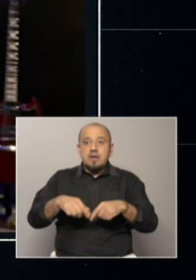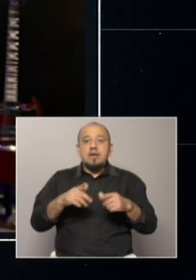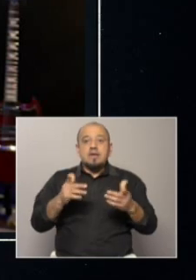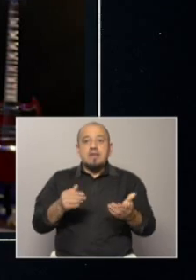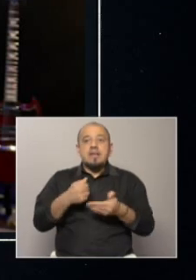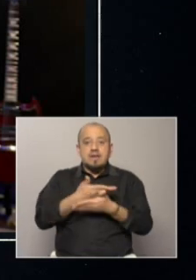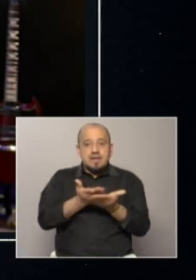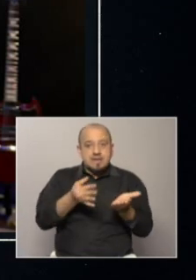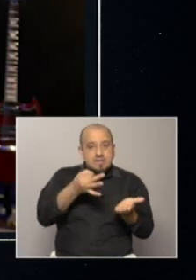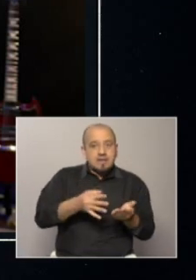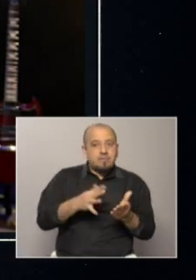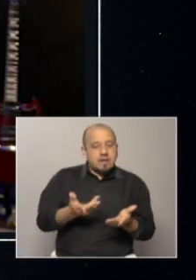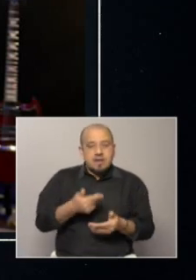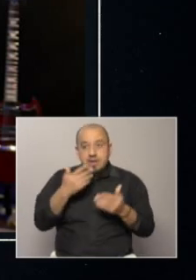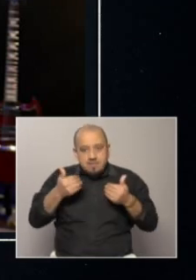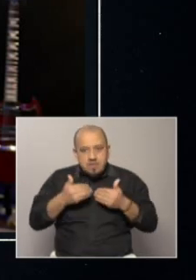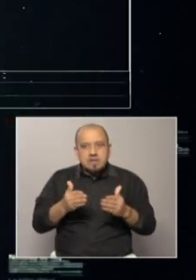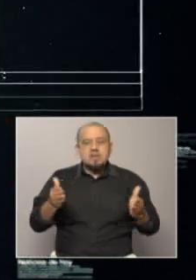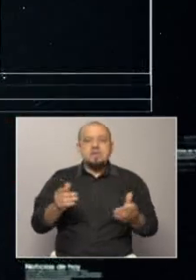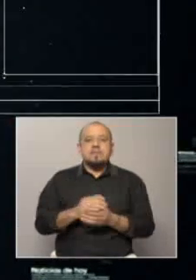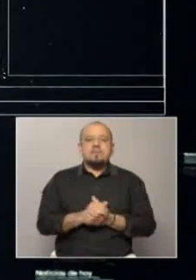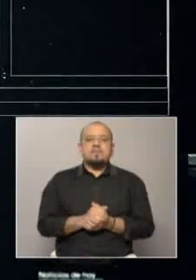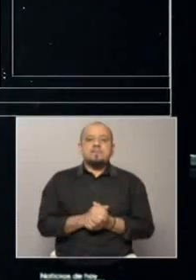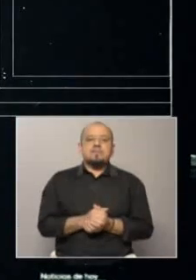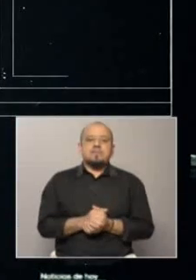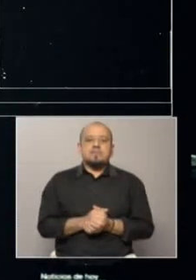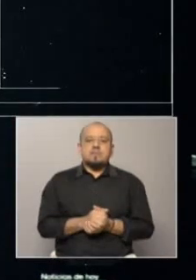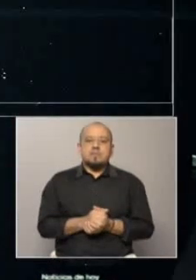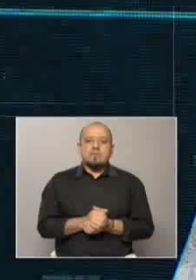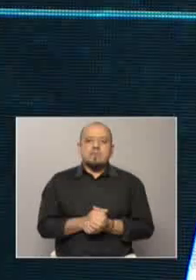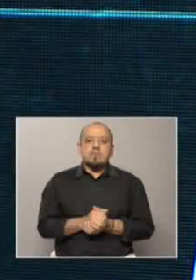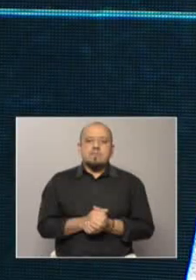en La Letra Chica para que vayan calentando los motores.